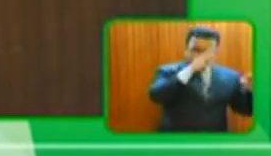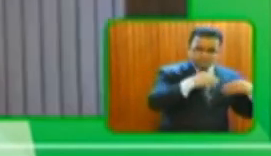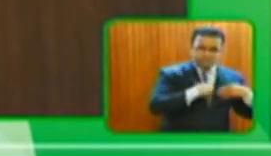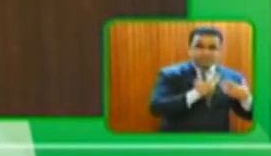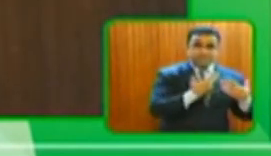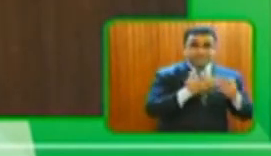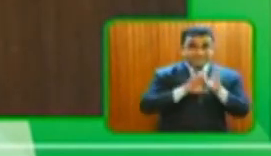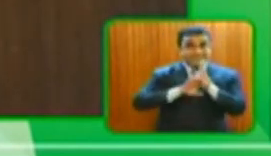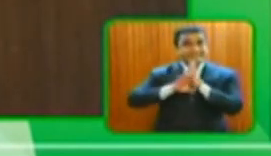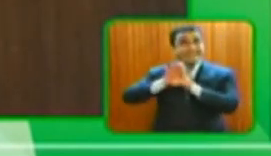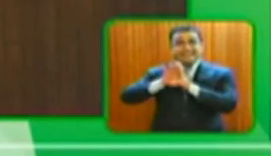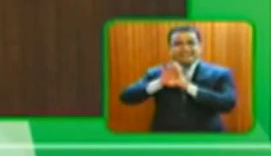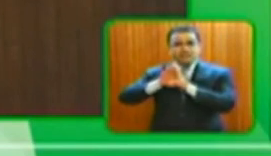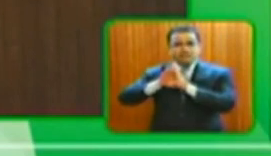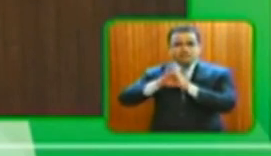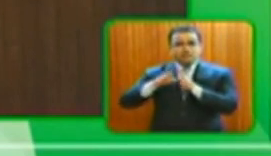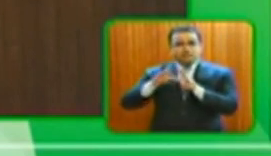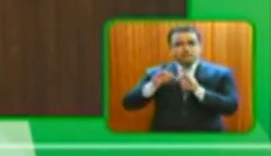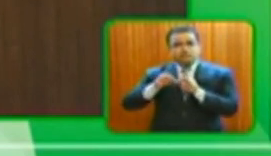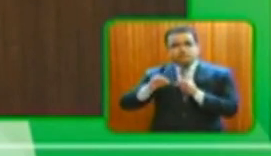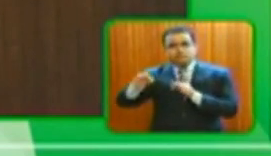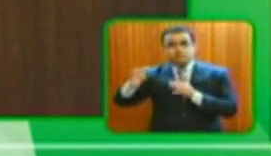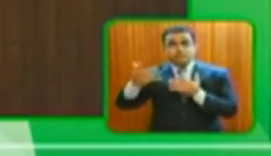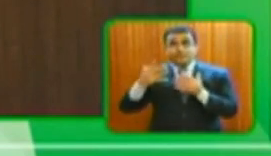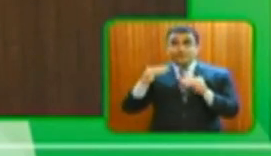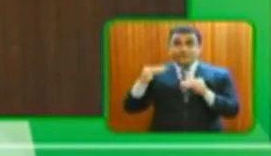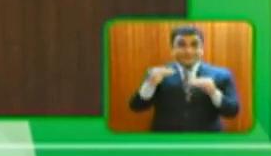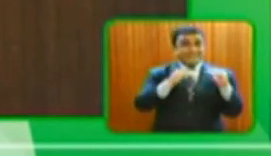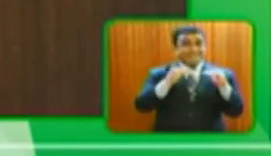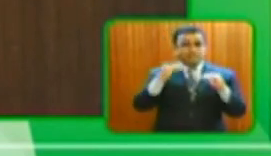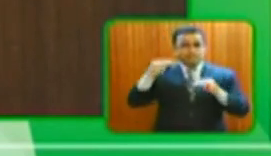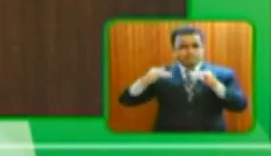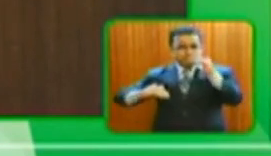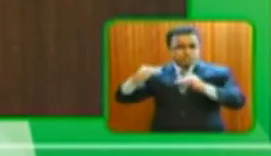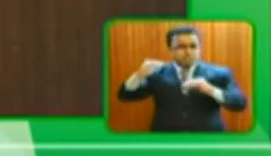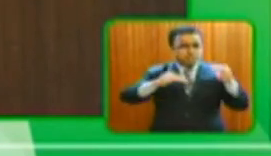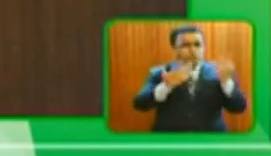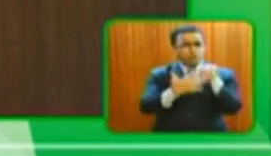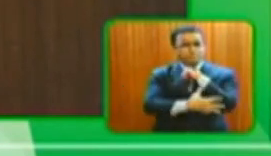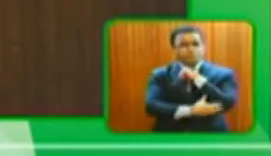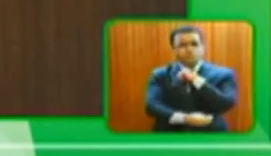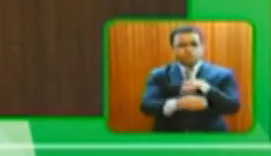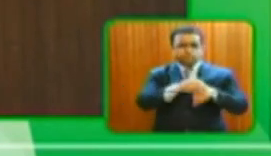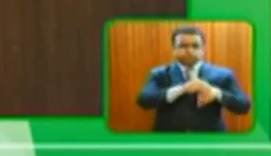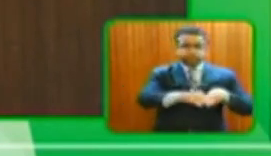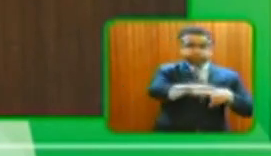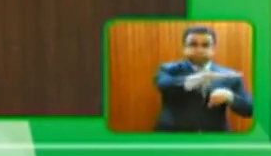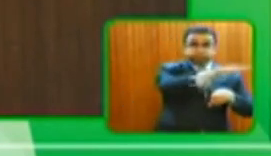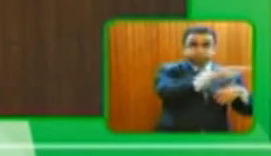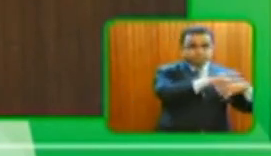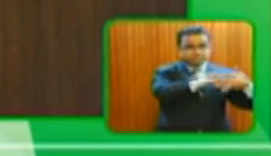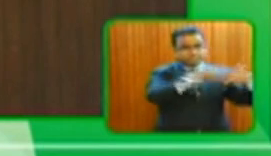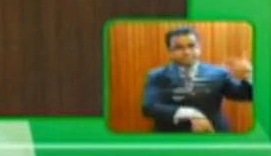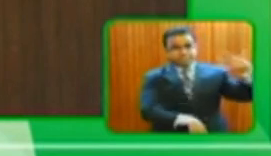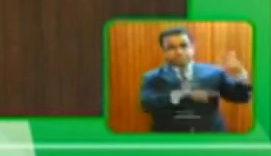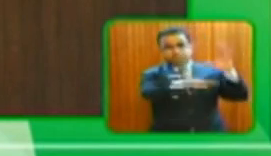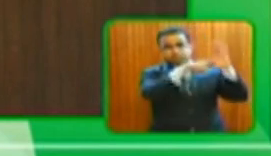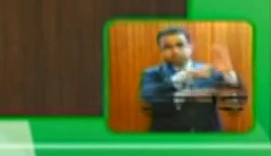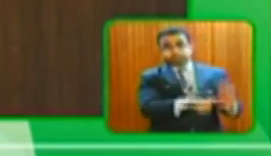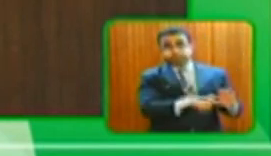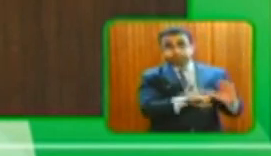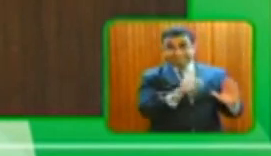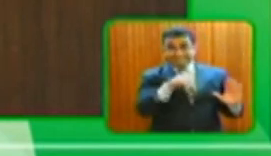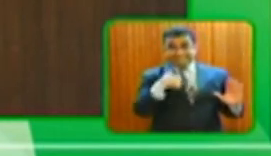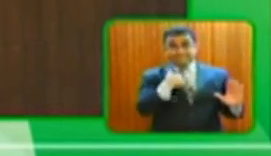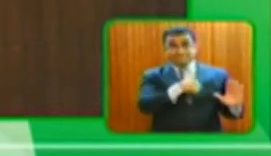crecimiento y promueve la desigualdad y la pobreza. Precisamente esto hace que desde Participación